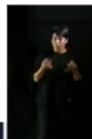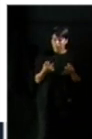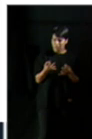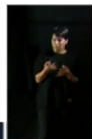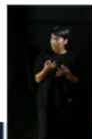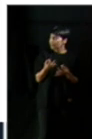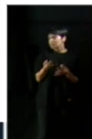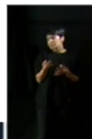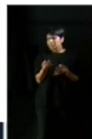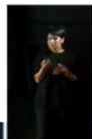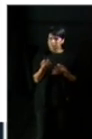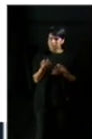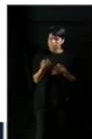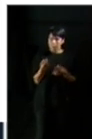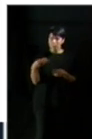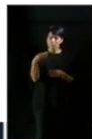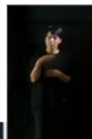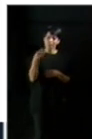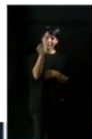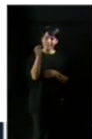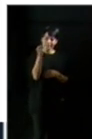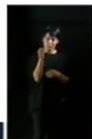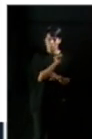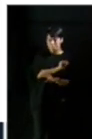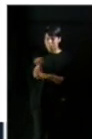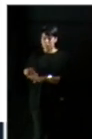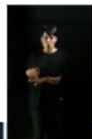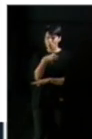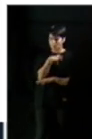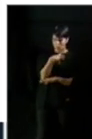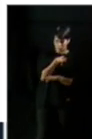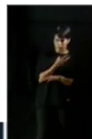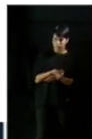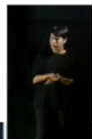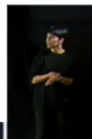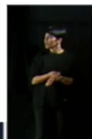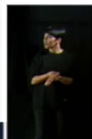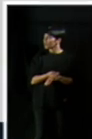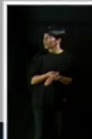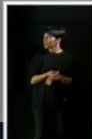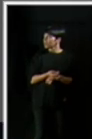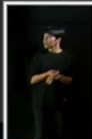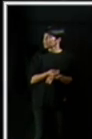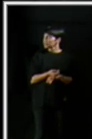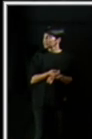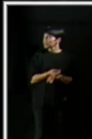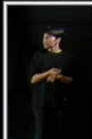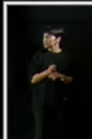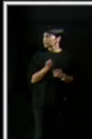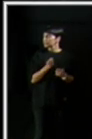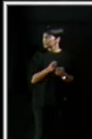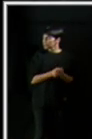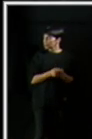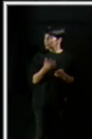buenas cuando aprenden a ser resistentes se lo podemos dar a unas de las malas si no se infecta después